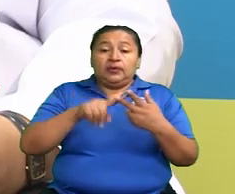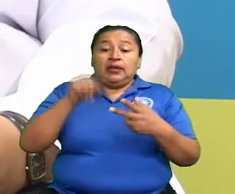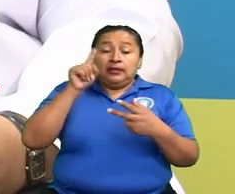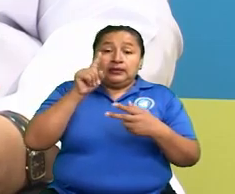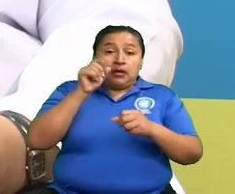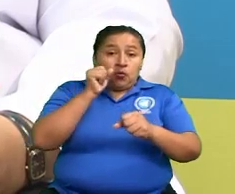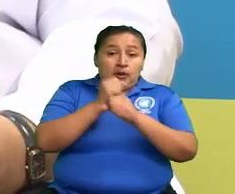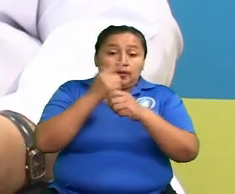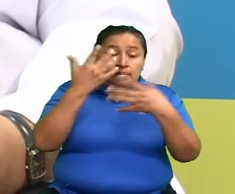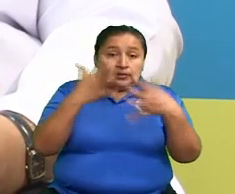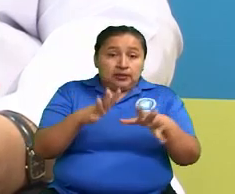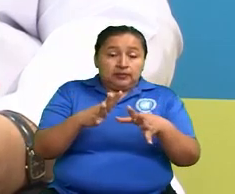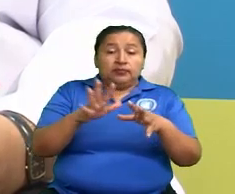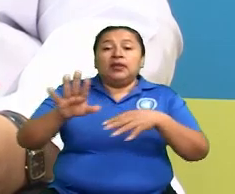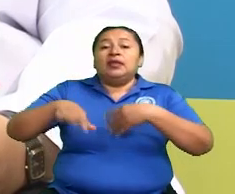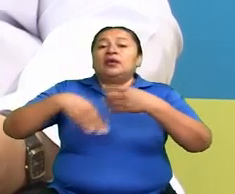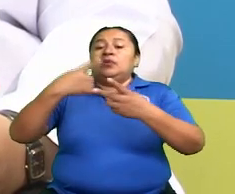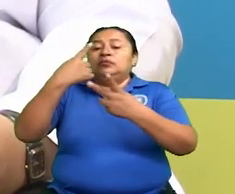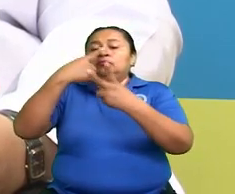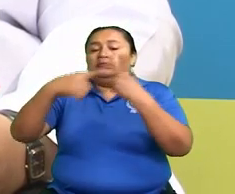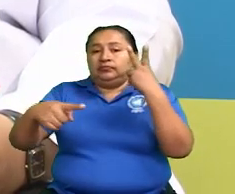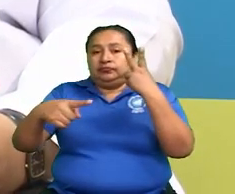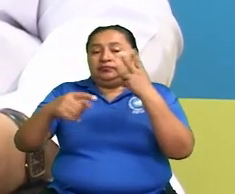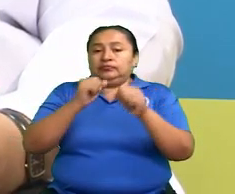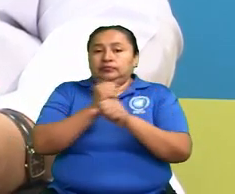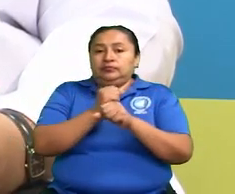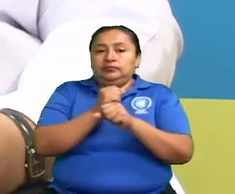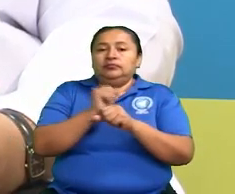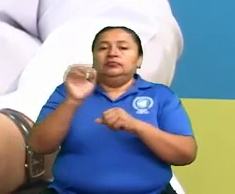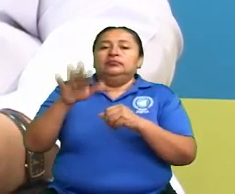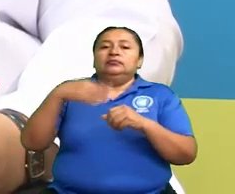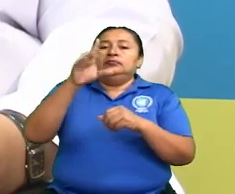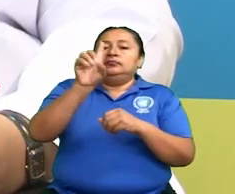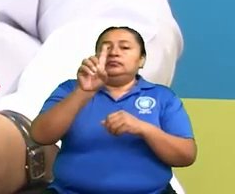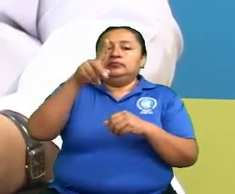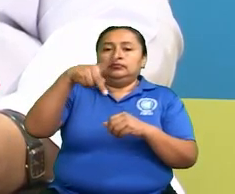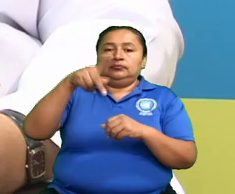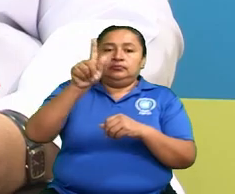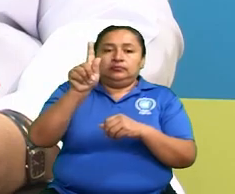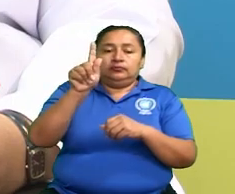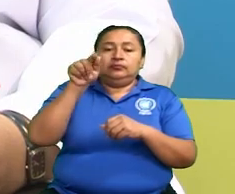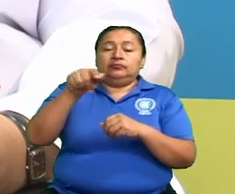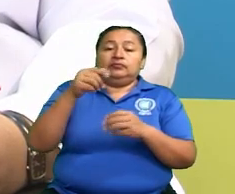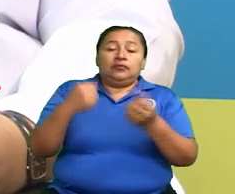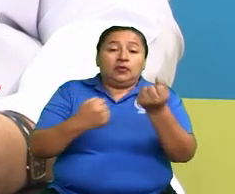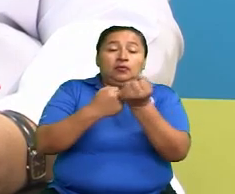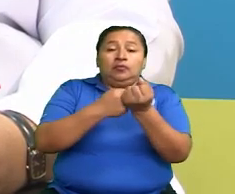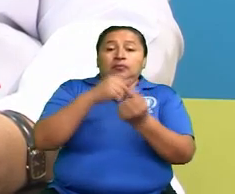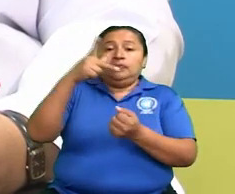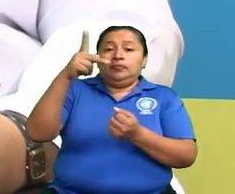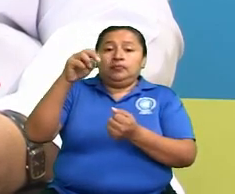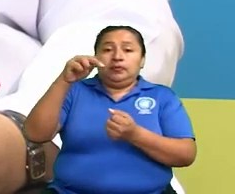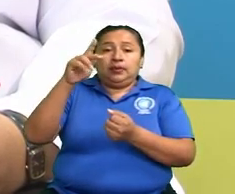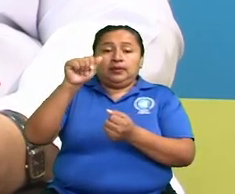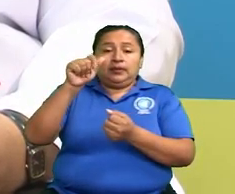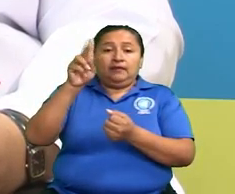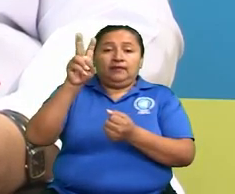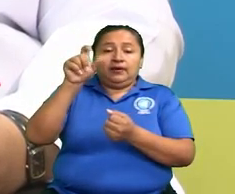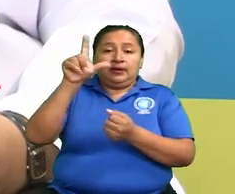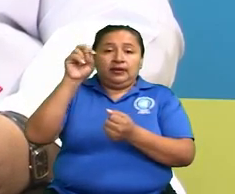año y al año y medio. Y tenemos la DPT, que es el refuerzo de la pentavalente, que es difteria,